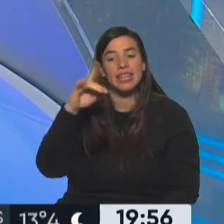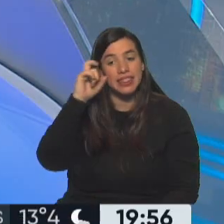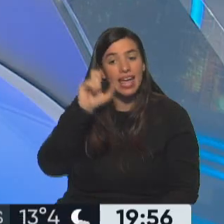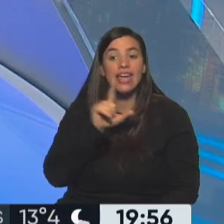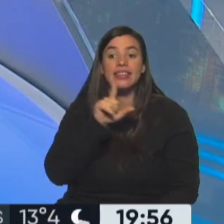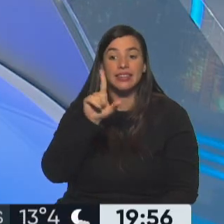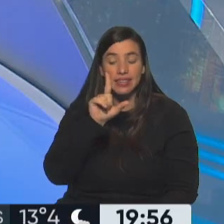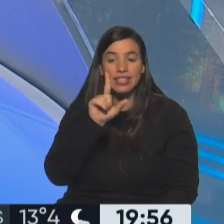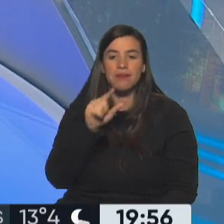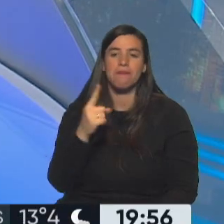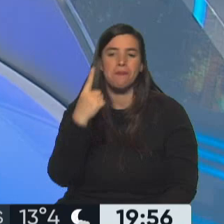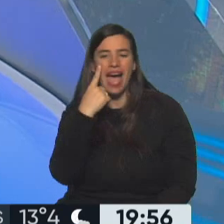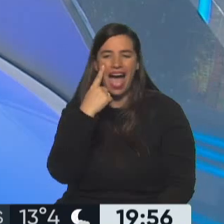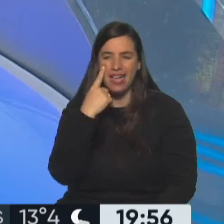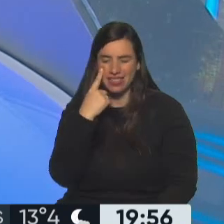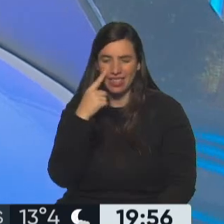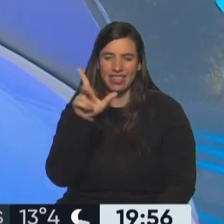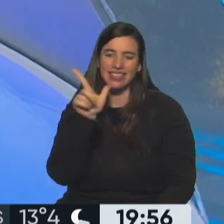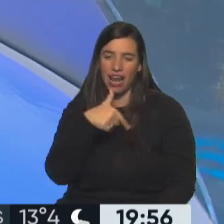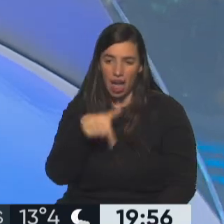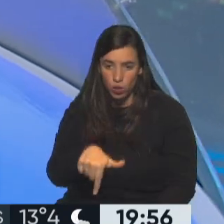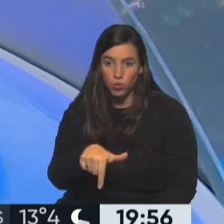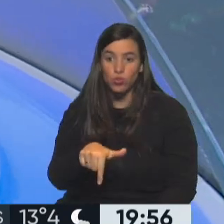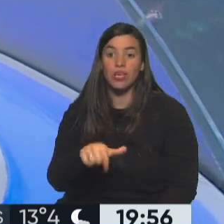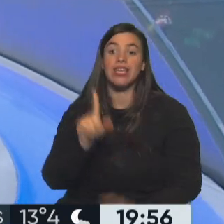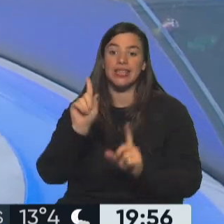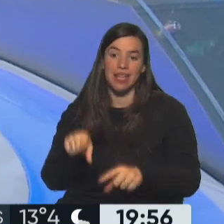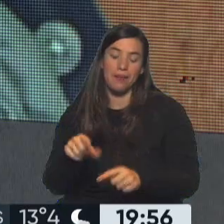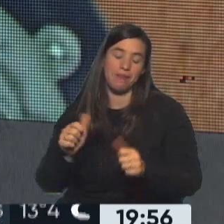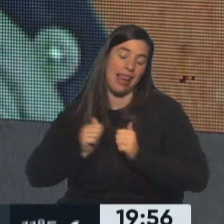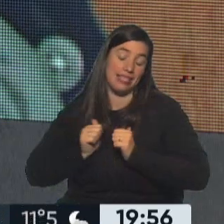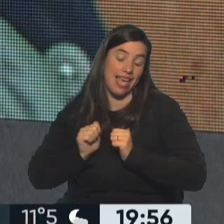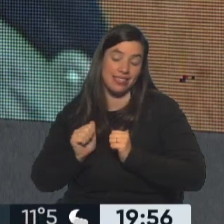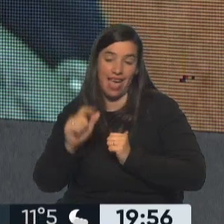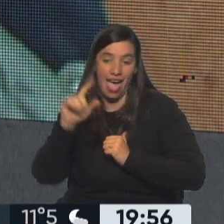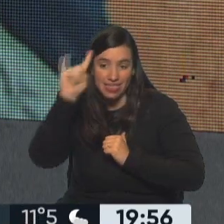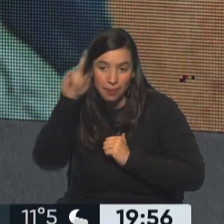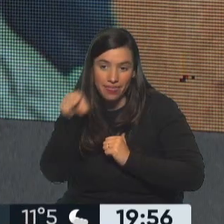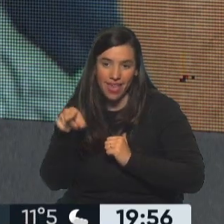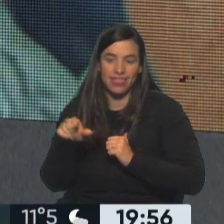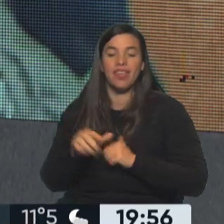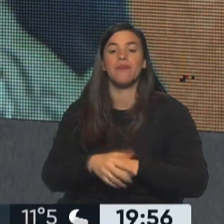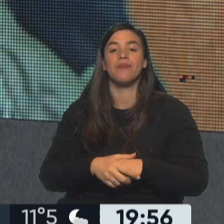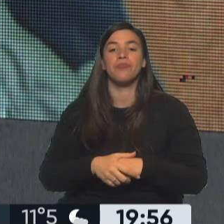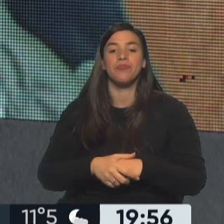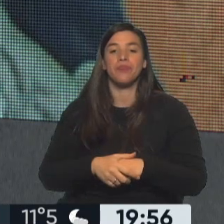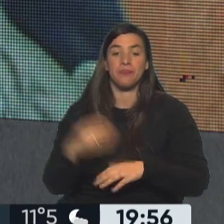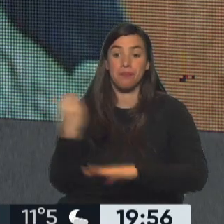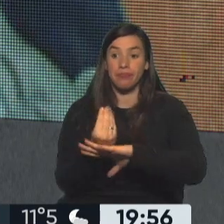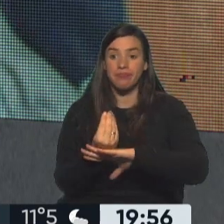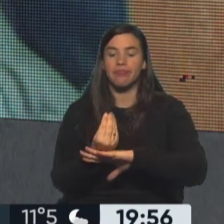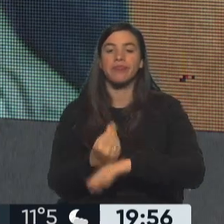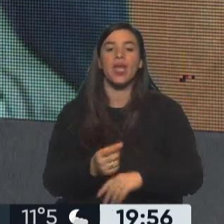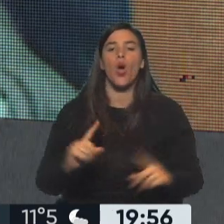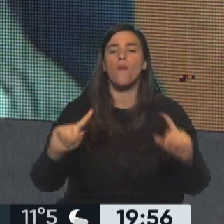está de licencia porque está en Independiente, va a tener que tomar licencia en Independiente para ser candidato. El problema allí es que no va a haber